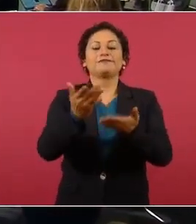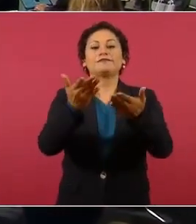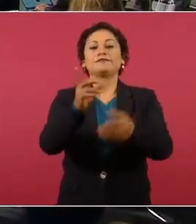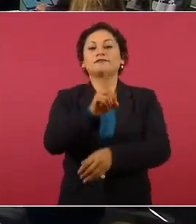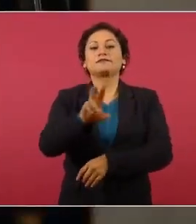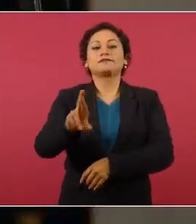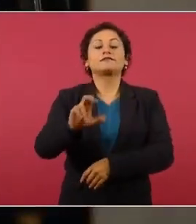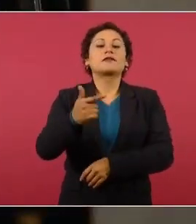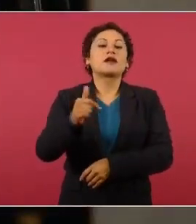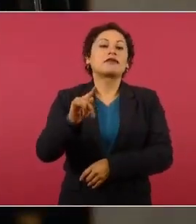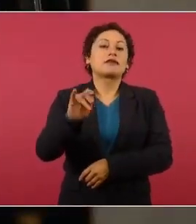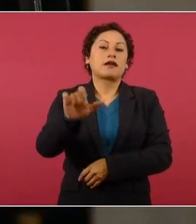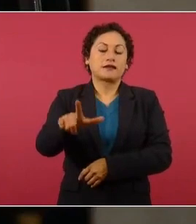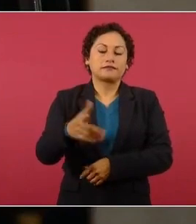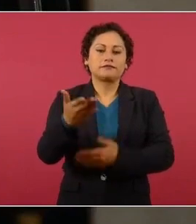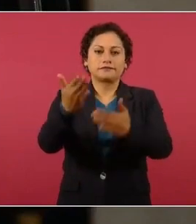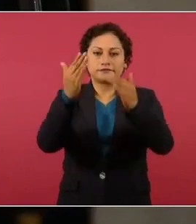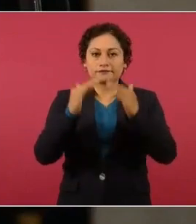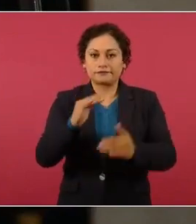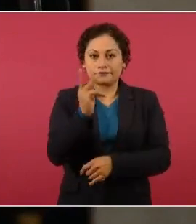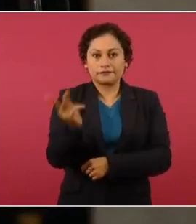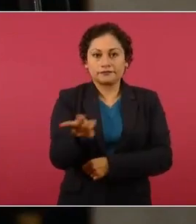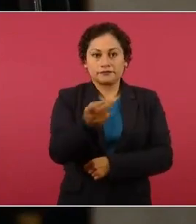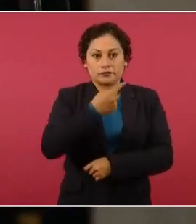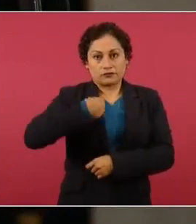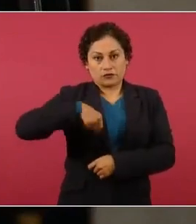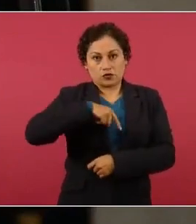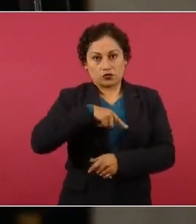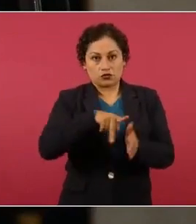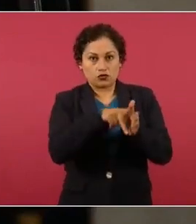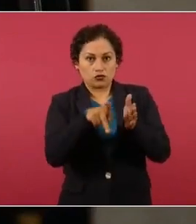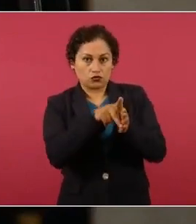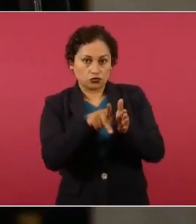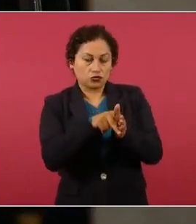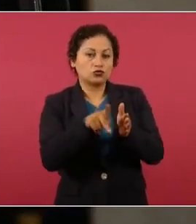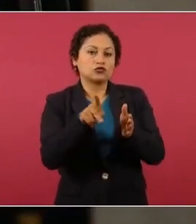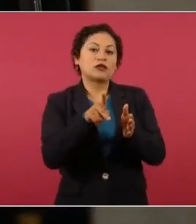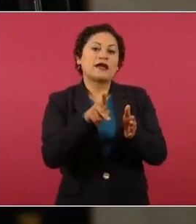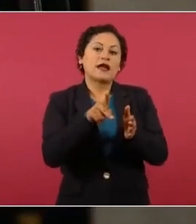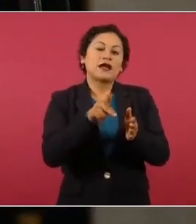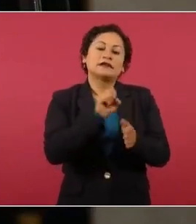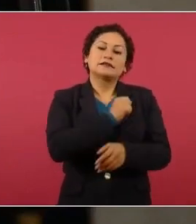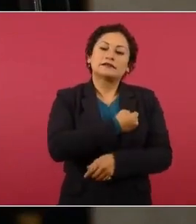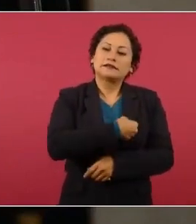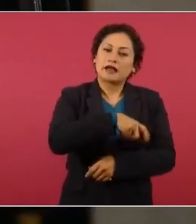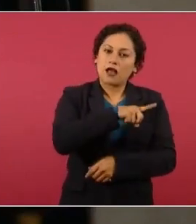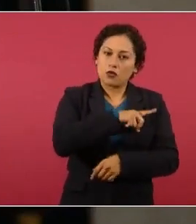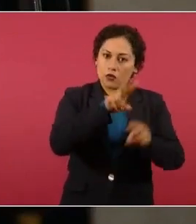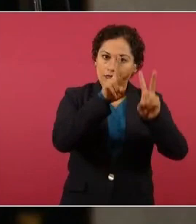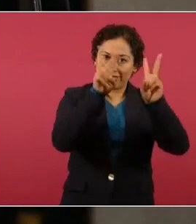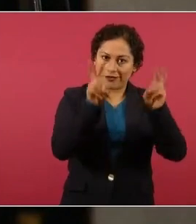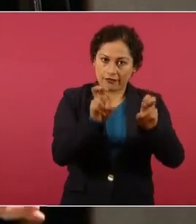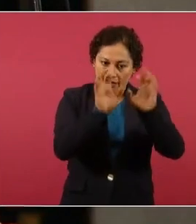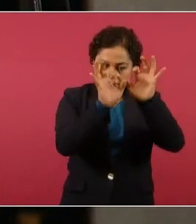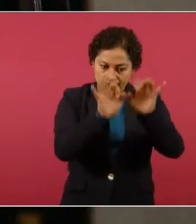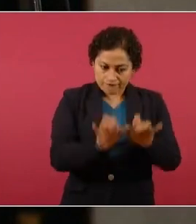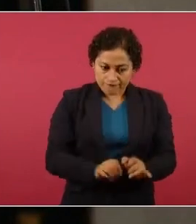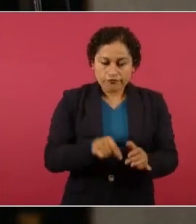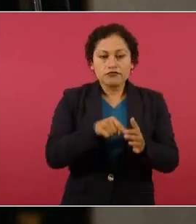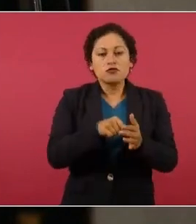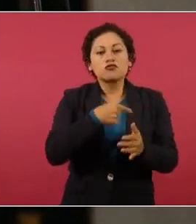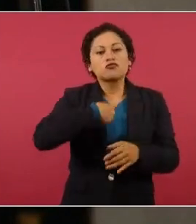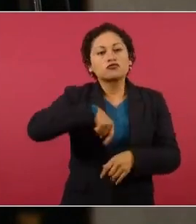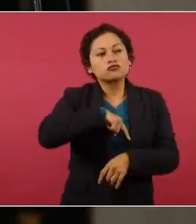en una segunda pregunta, nosotros en Pulso Saludable, señor presidente, hemos hecho un recorrido porque ante esta urgencia de